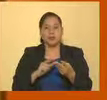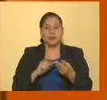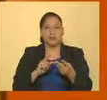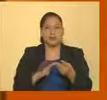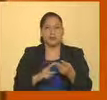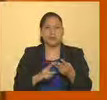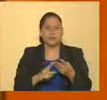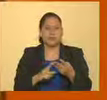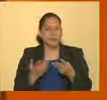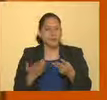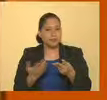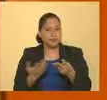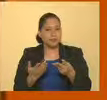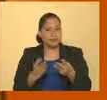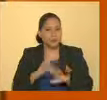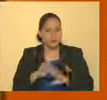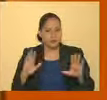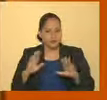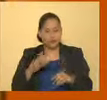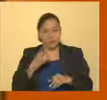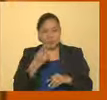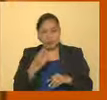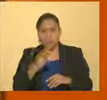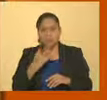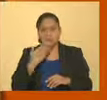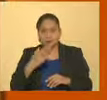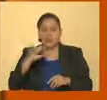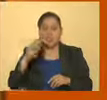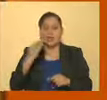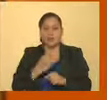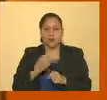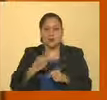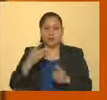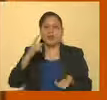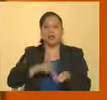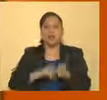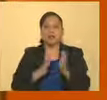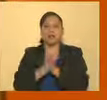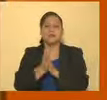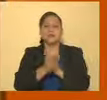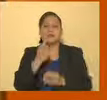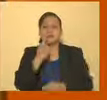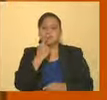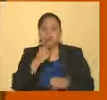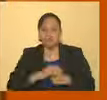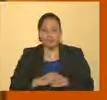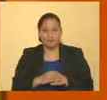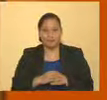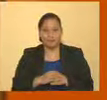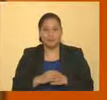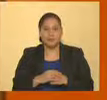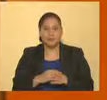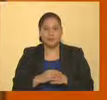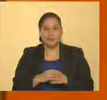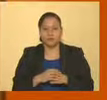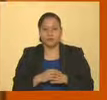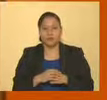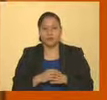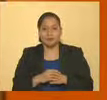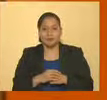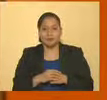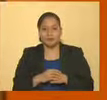huevo. Con esa nos alcanzará, sí. Y hoy las vamos a hacer de chocolate. Entonces me pierde. Acá